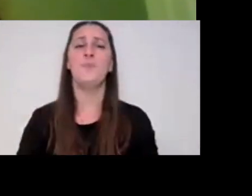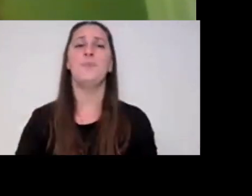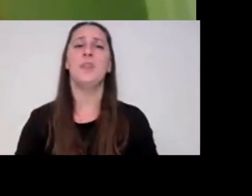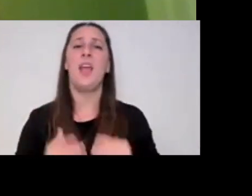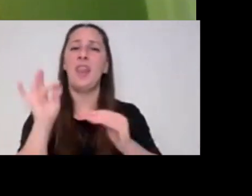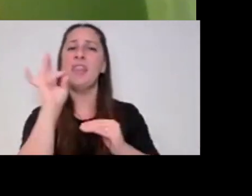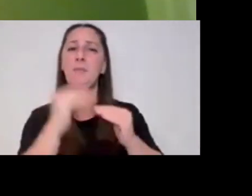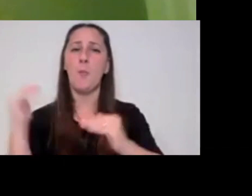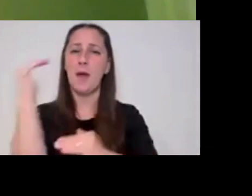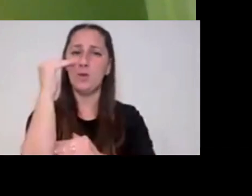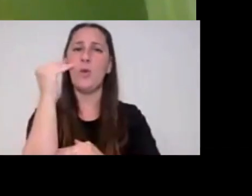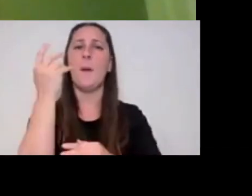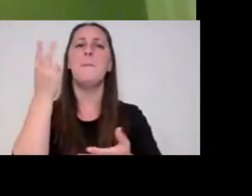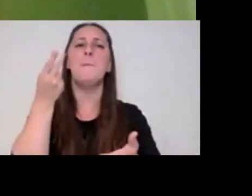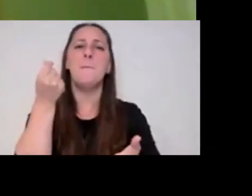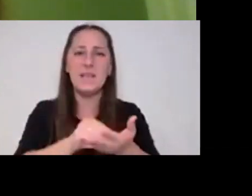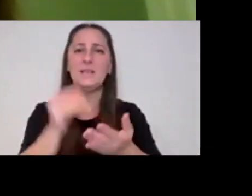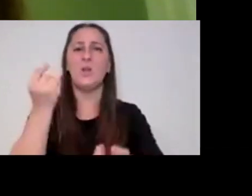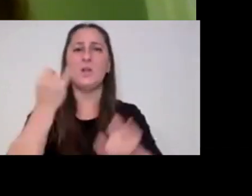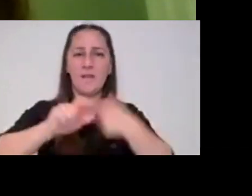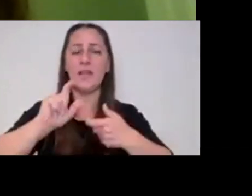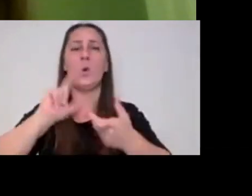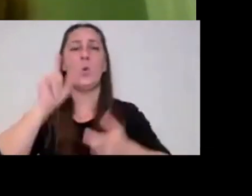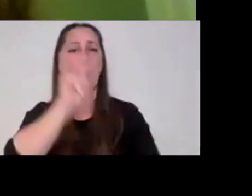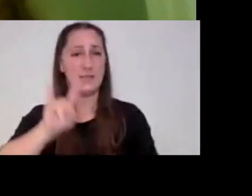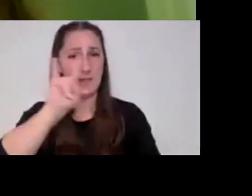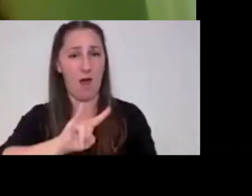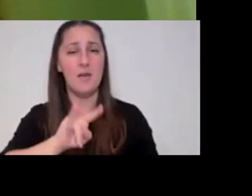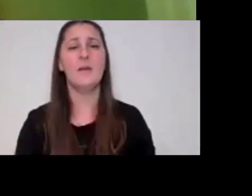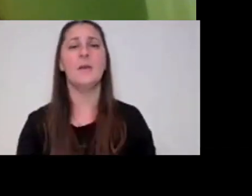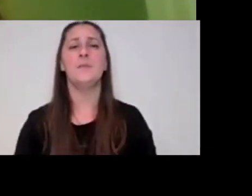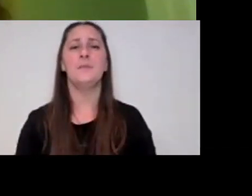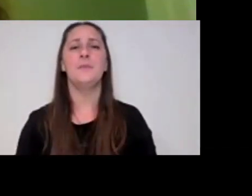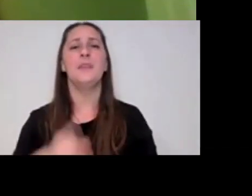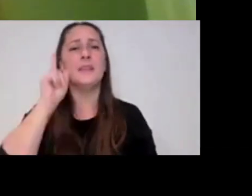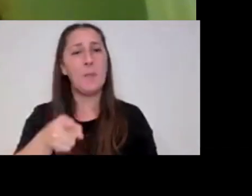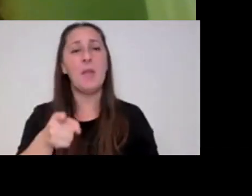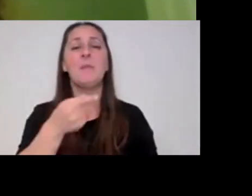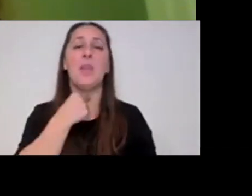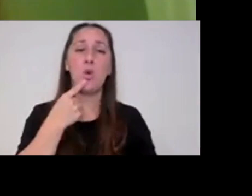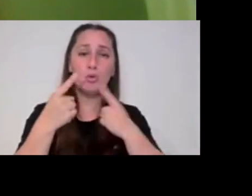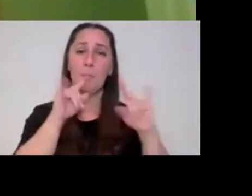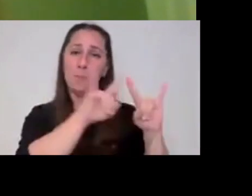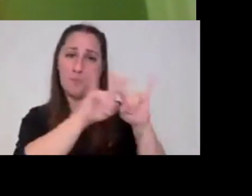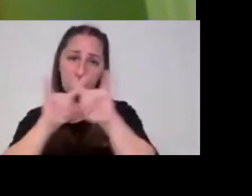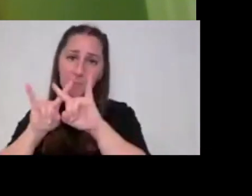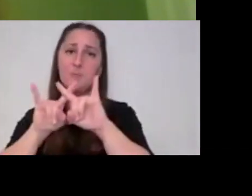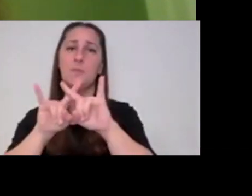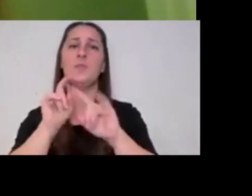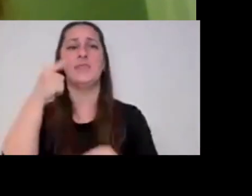en precios de transferencias por la Universidad de Belgrano. Y también, si quieren consultar, su página es